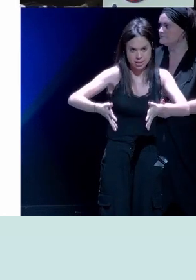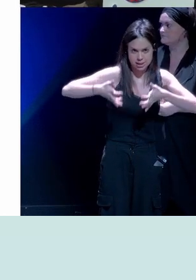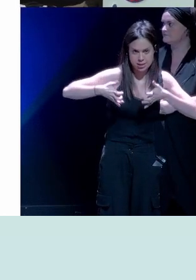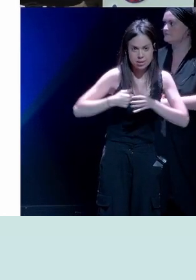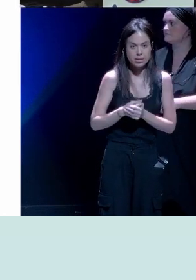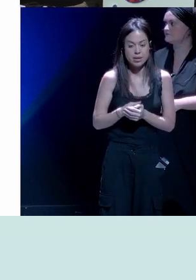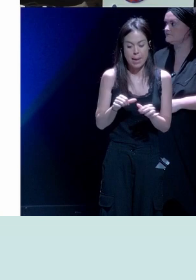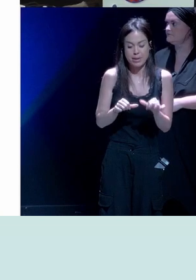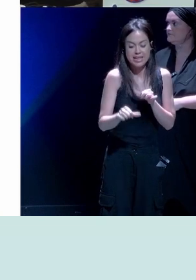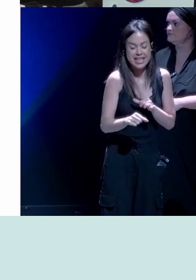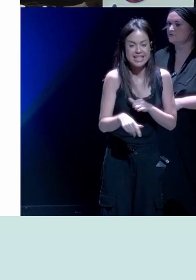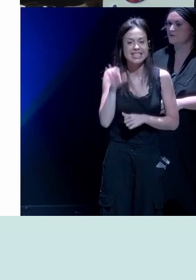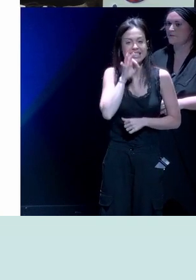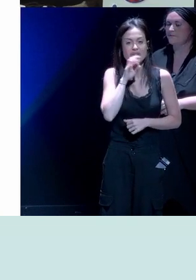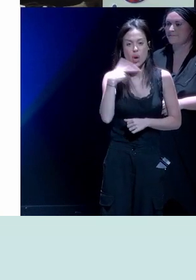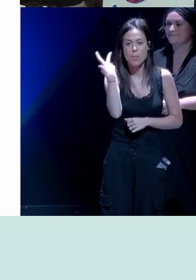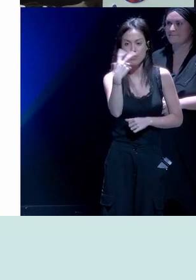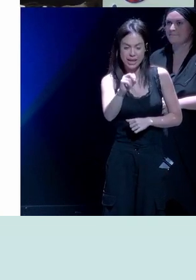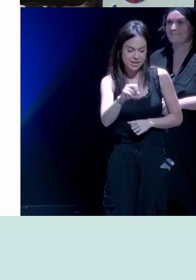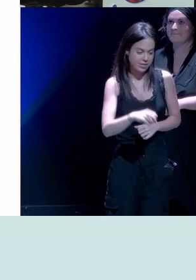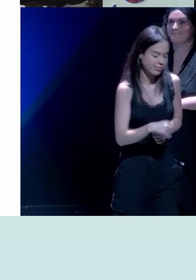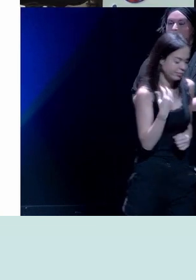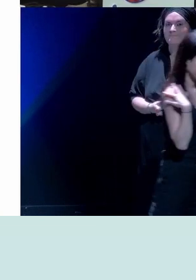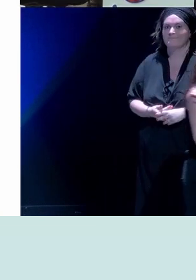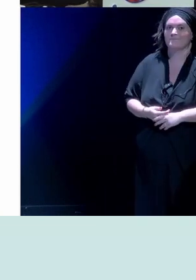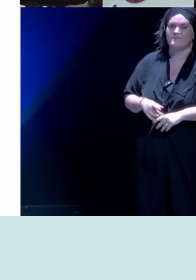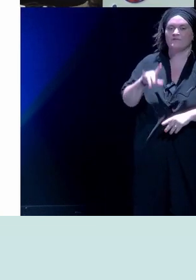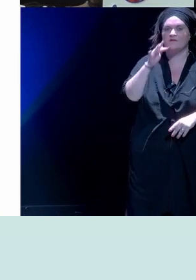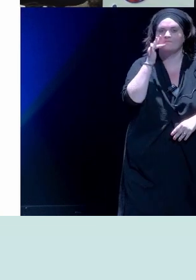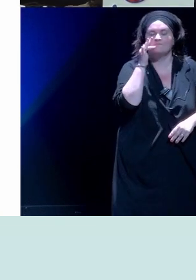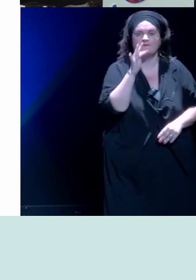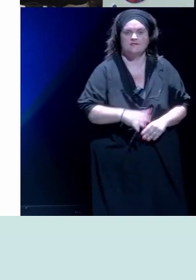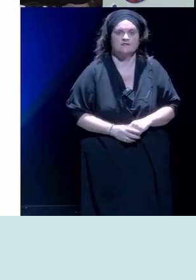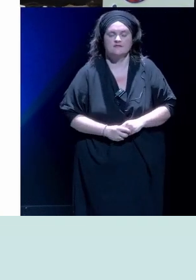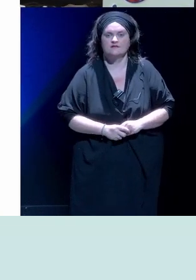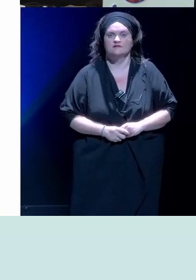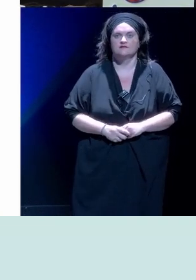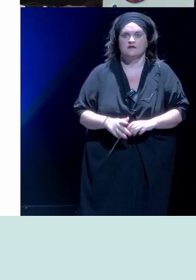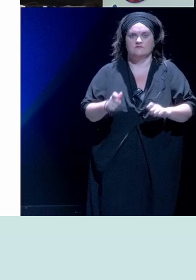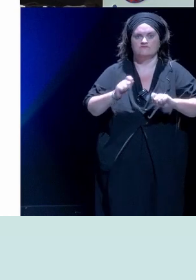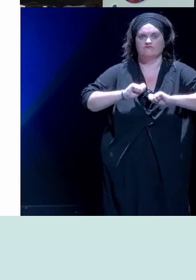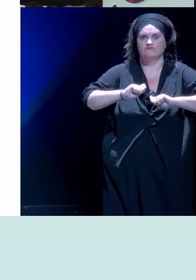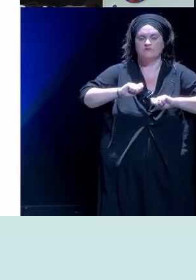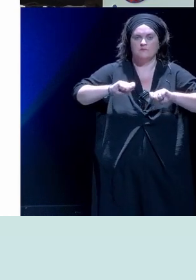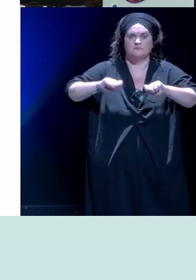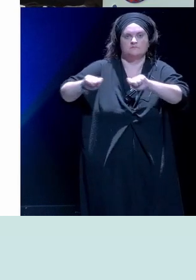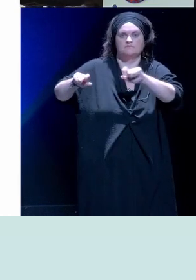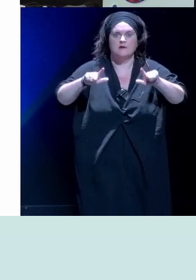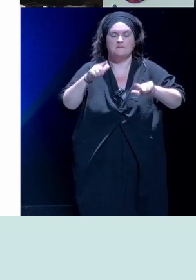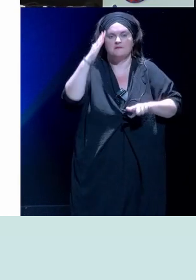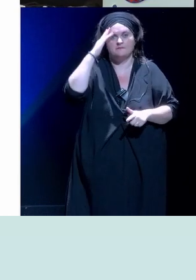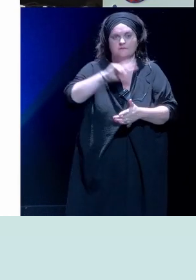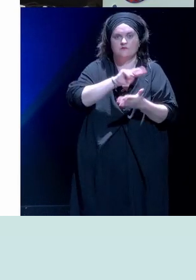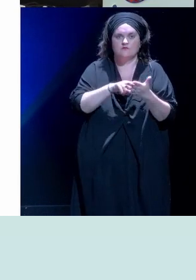siglo XX. El Estado francés, en concreto, ha jugado un papel importante en el reconocimiento de